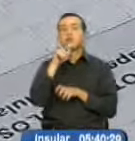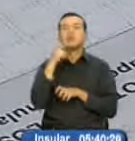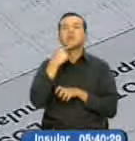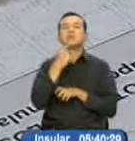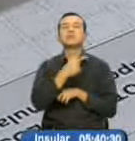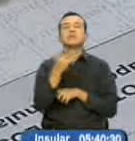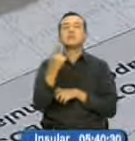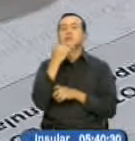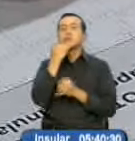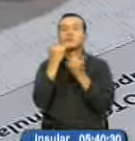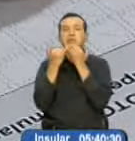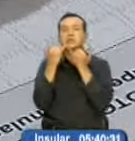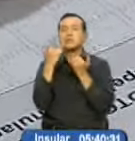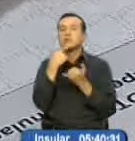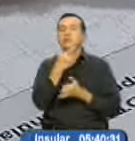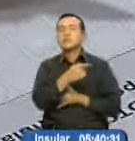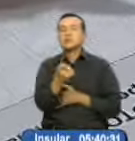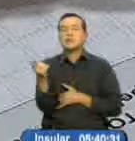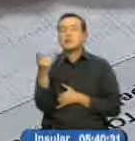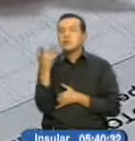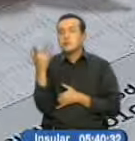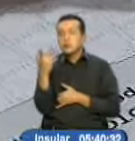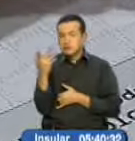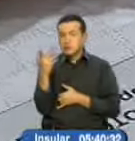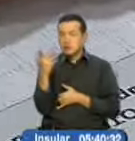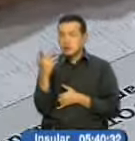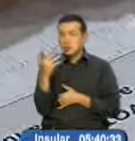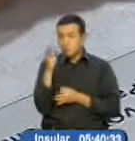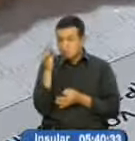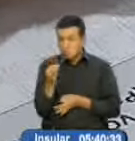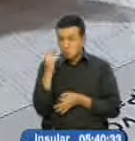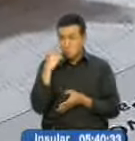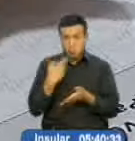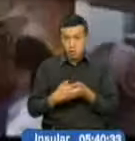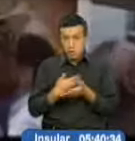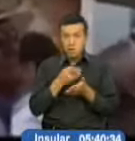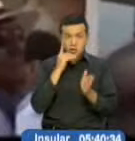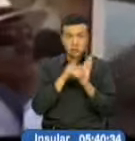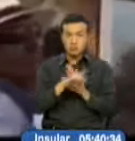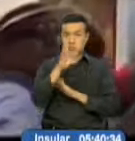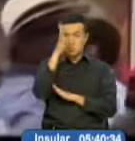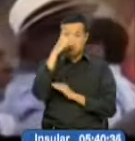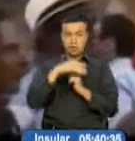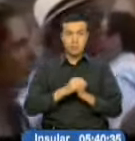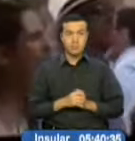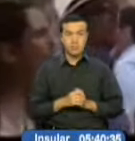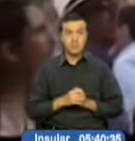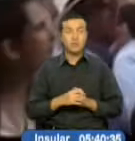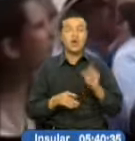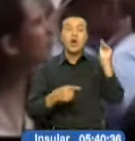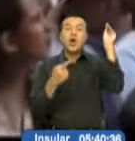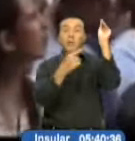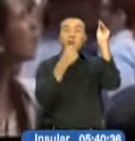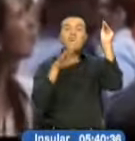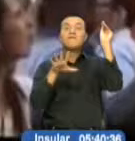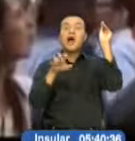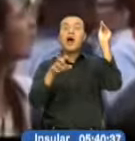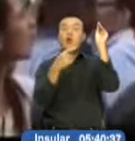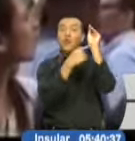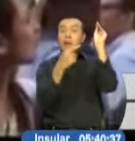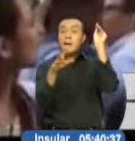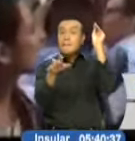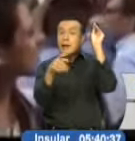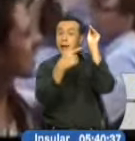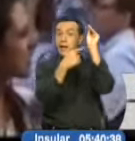aduciendo irregularidades en el escrutinio. Sin embargo, tampoco presentaron pruebas. ¡Las pruebas del fraude! ¡Miren! ¡Estas son